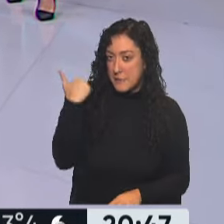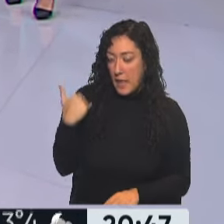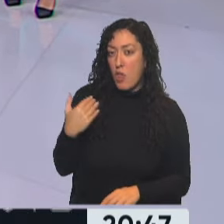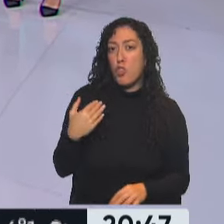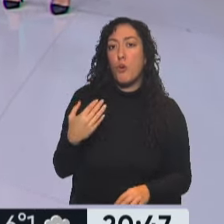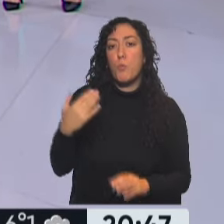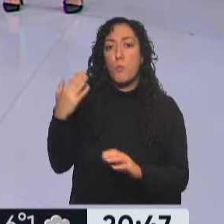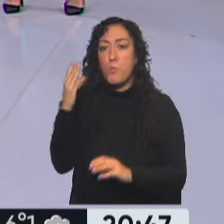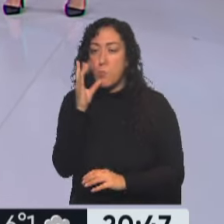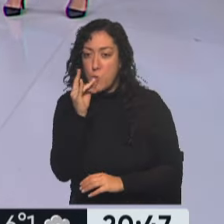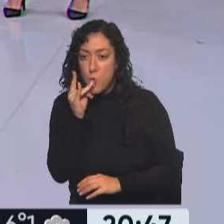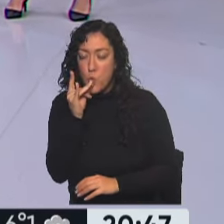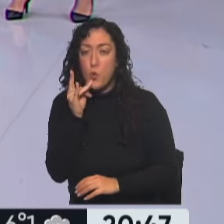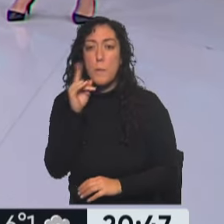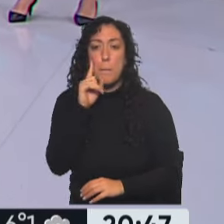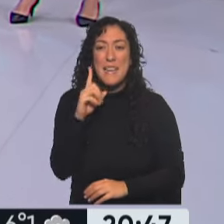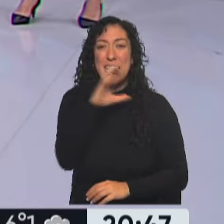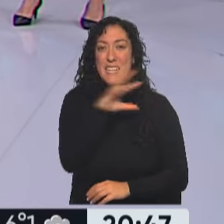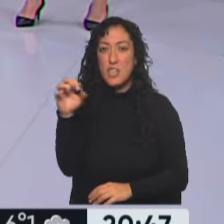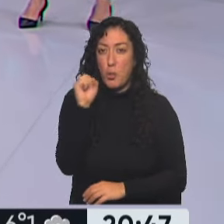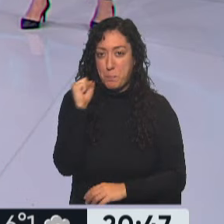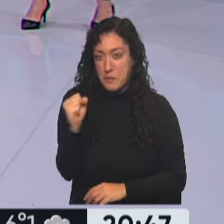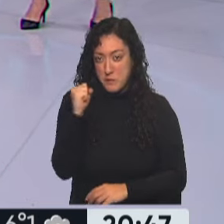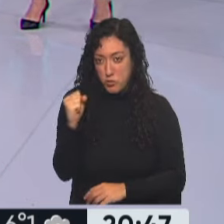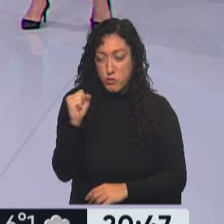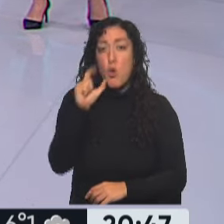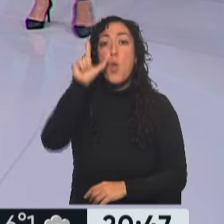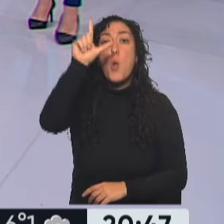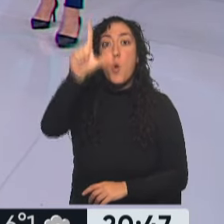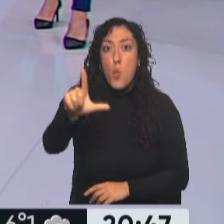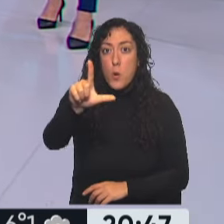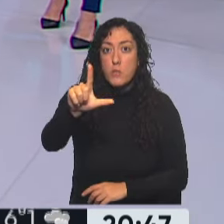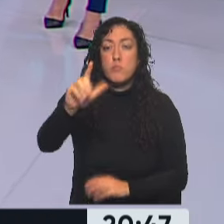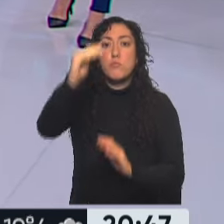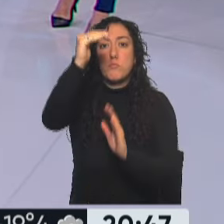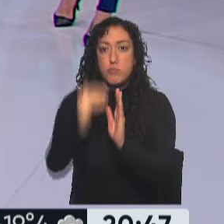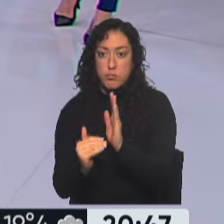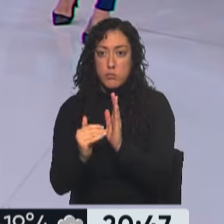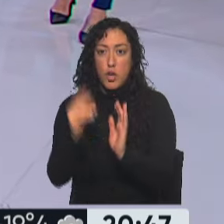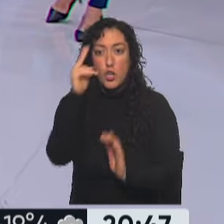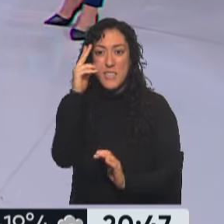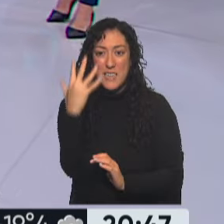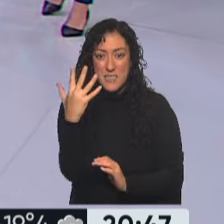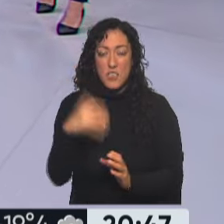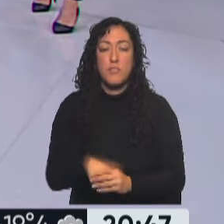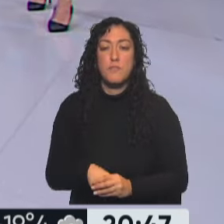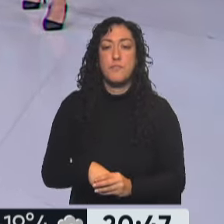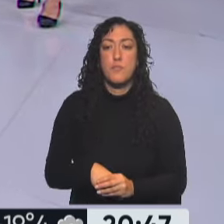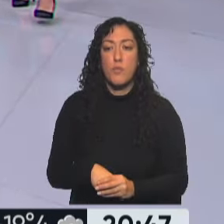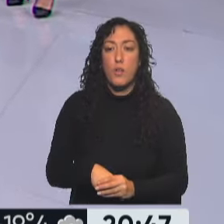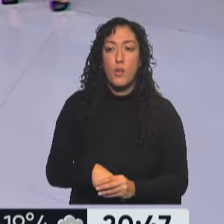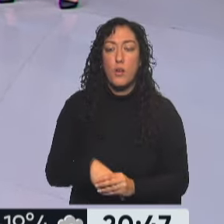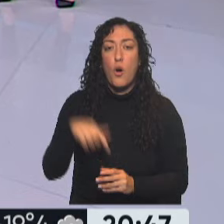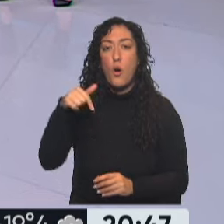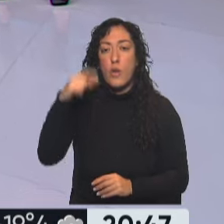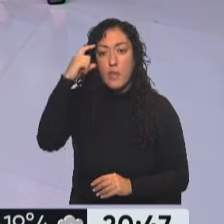informal llegó a valer 1.500 pesos y el lunes retrocedió 85, este martes lo hizo por otros